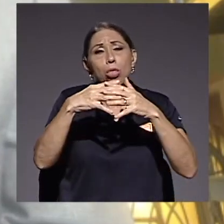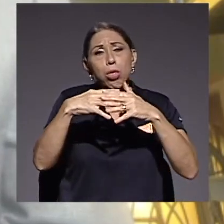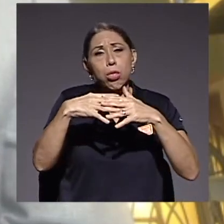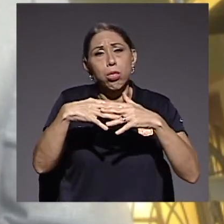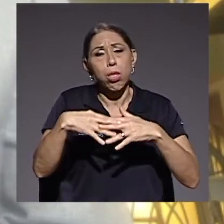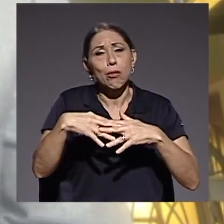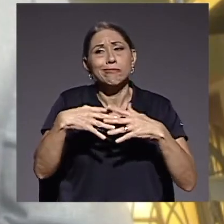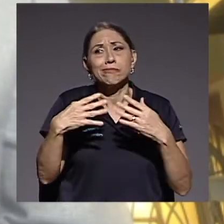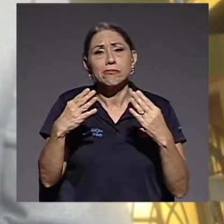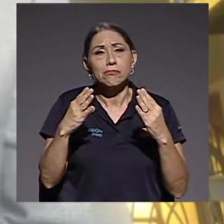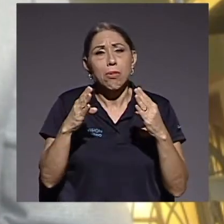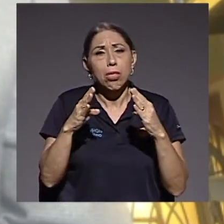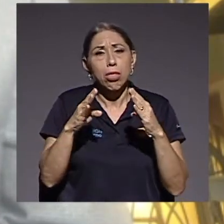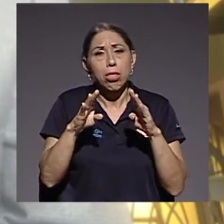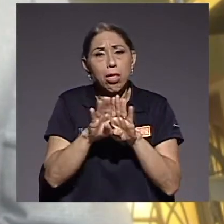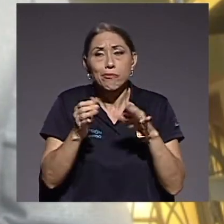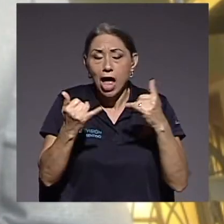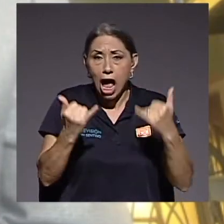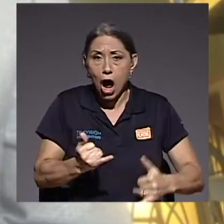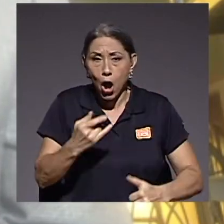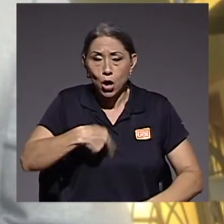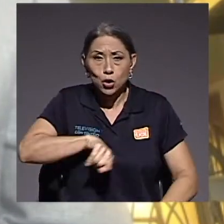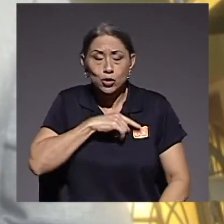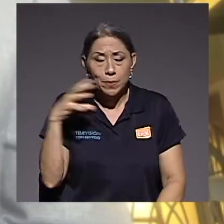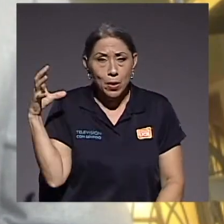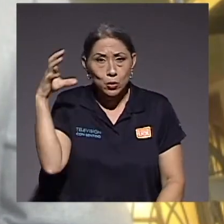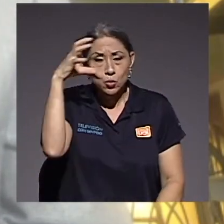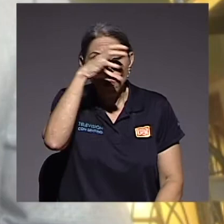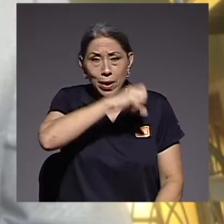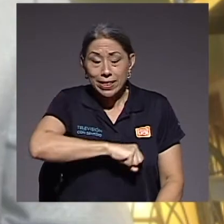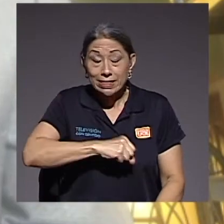y hoy nos damos cuenta del trazo error.